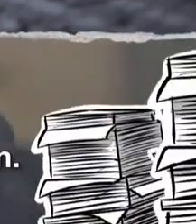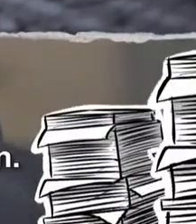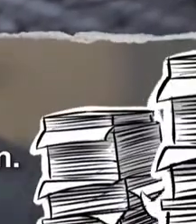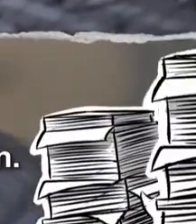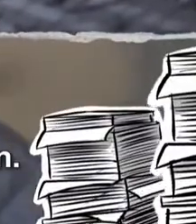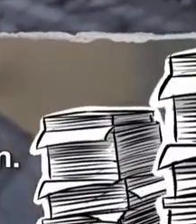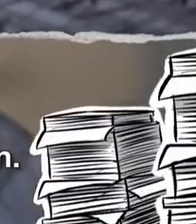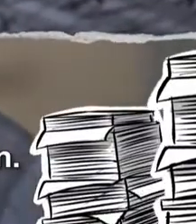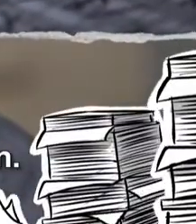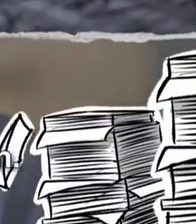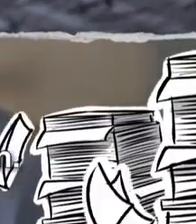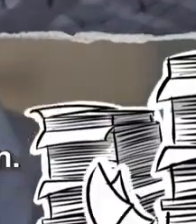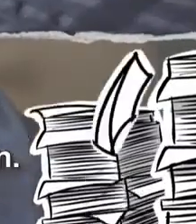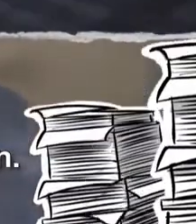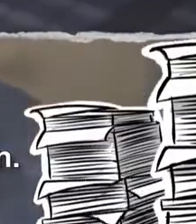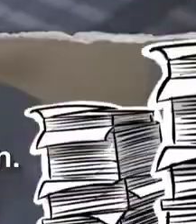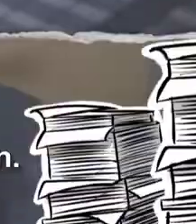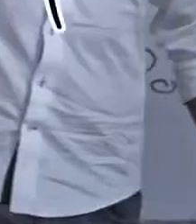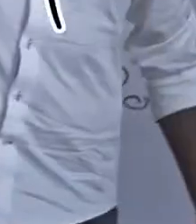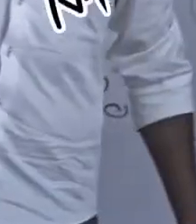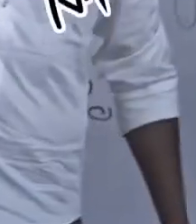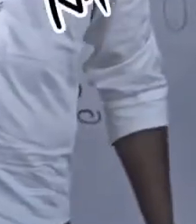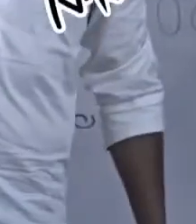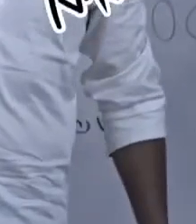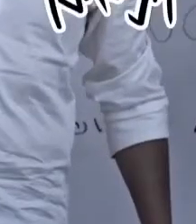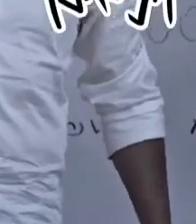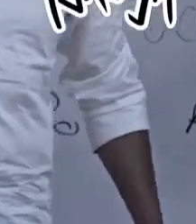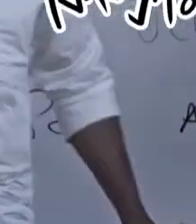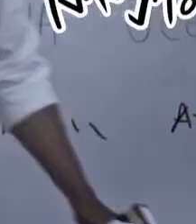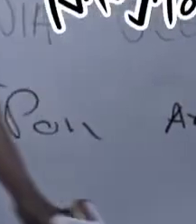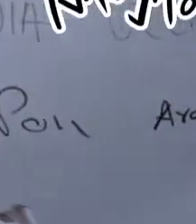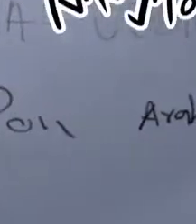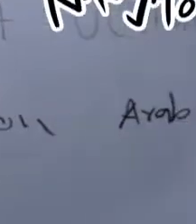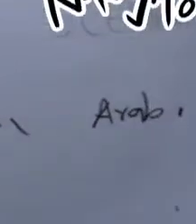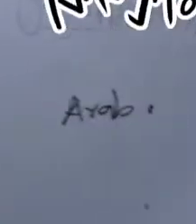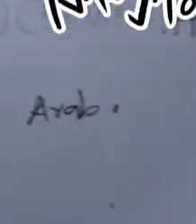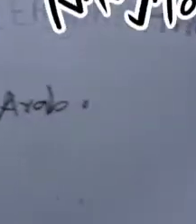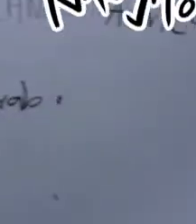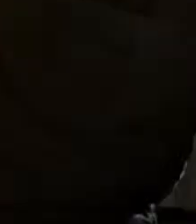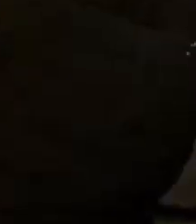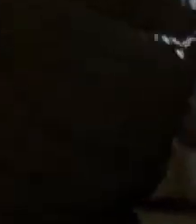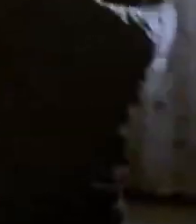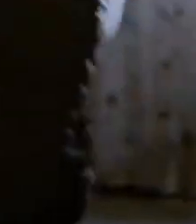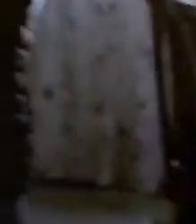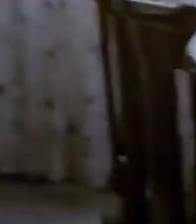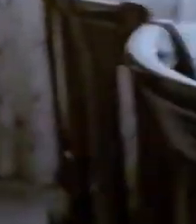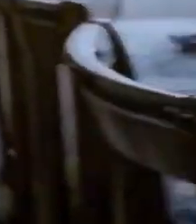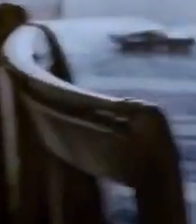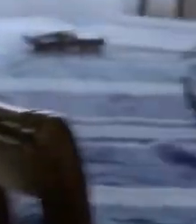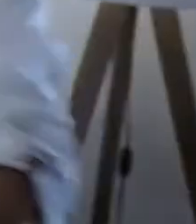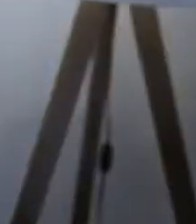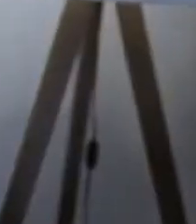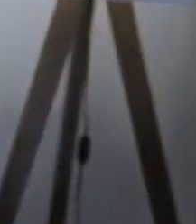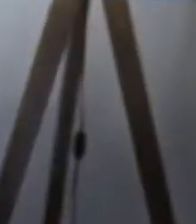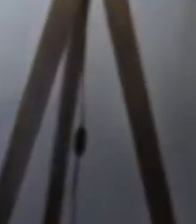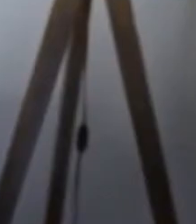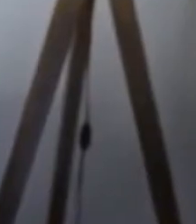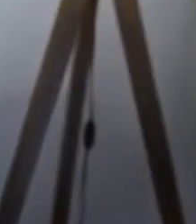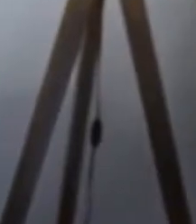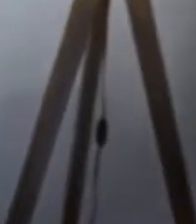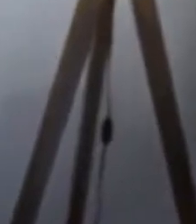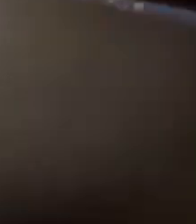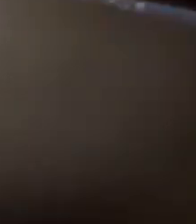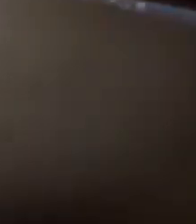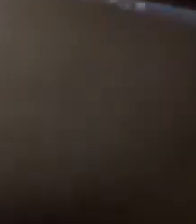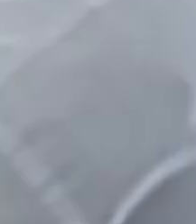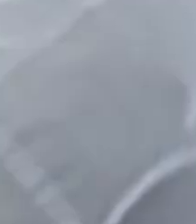No puedo más. Estos formatos nunca se acaban. Cada año es peor. Parece que no sirve de nada mi trabajo. Y encima hay que resolver todos los